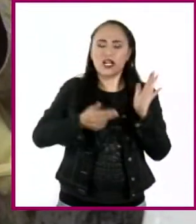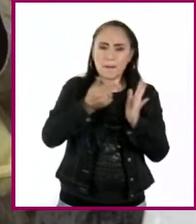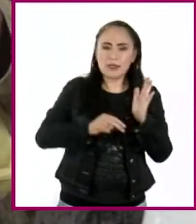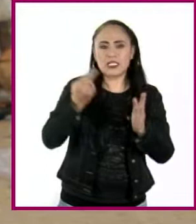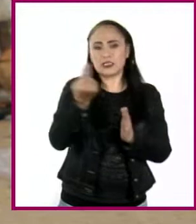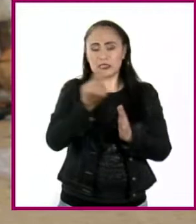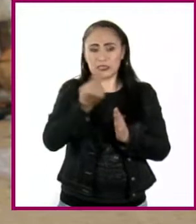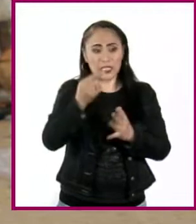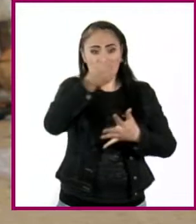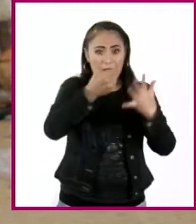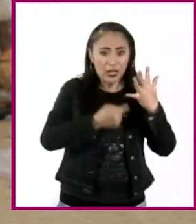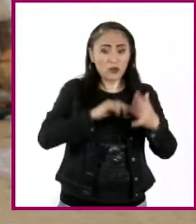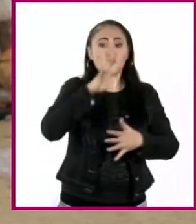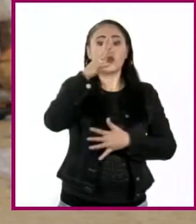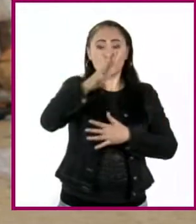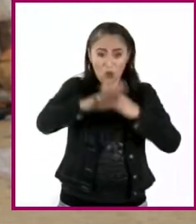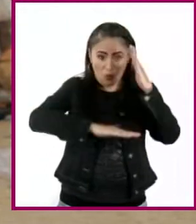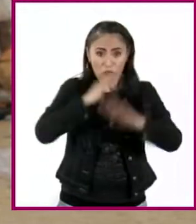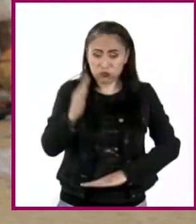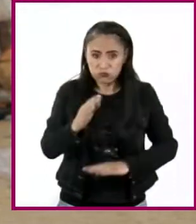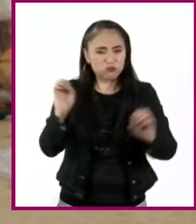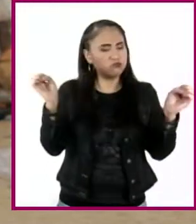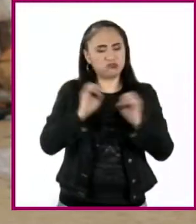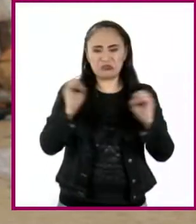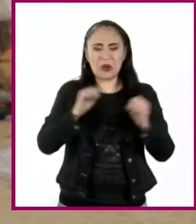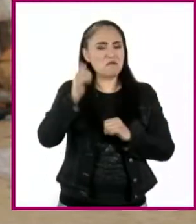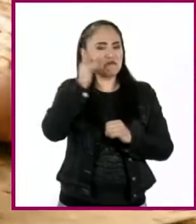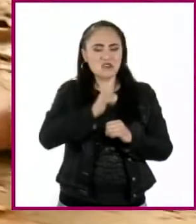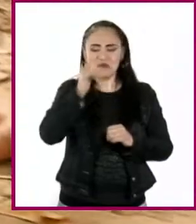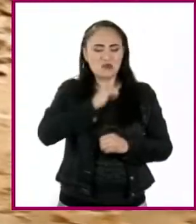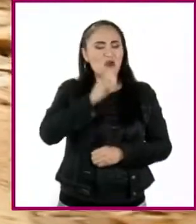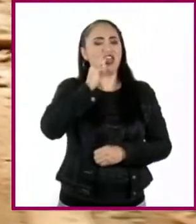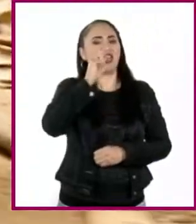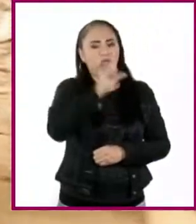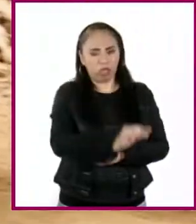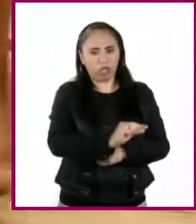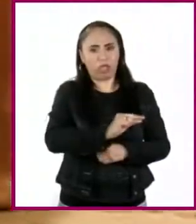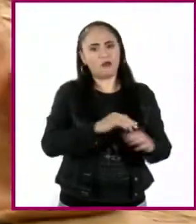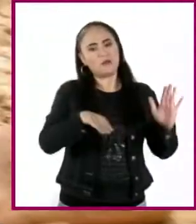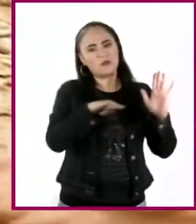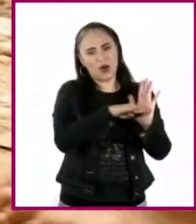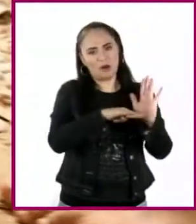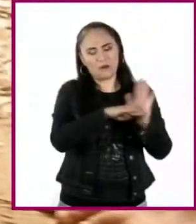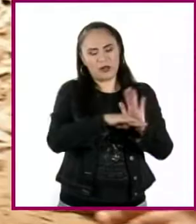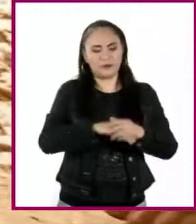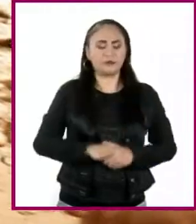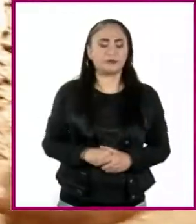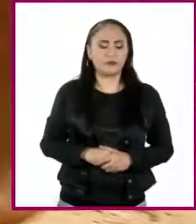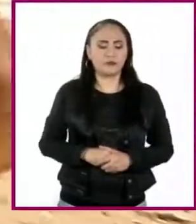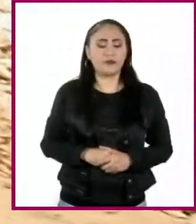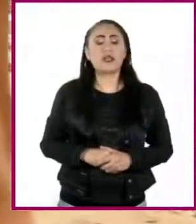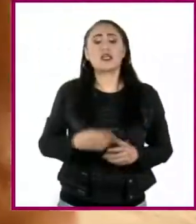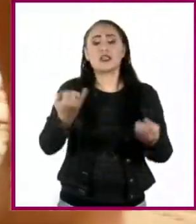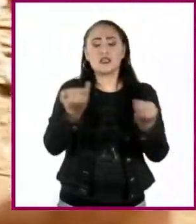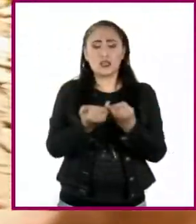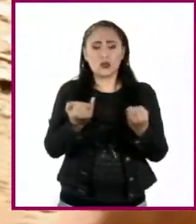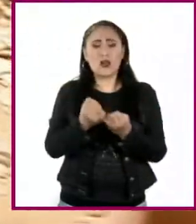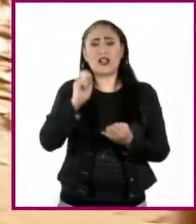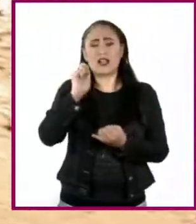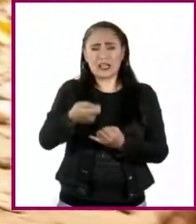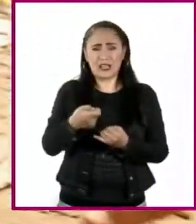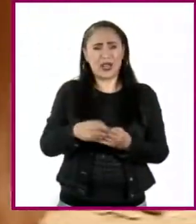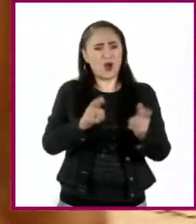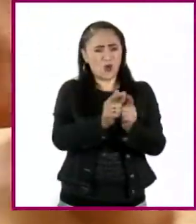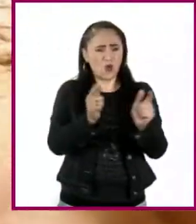para salir de situaciones de desventaja estructurales o coyunturales. Uno de los elementos que condiciona la vulnerabilidad es la pobreza,